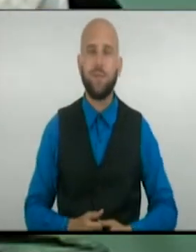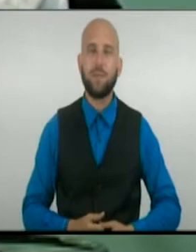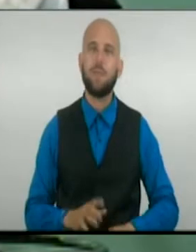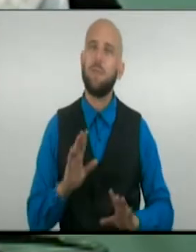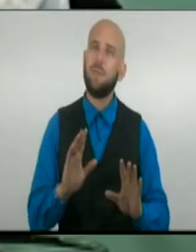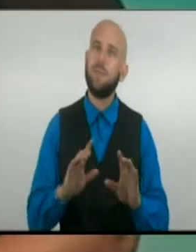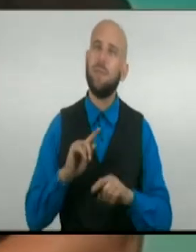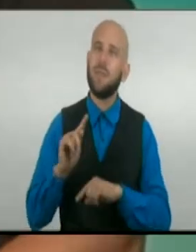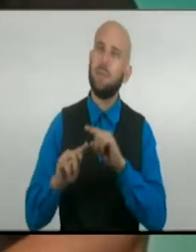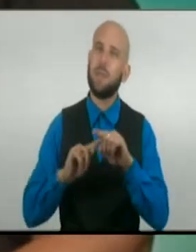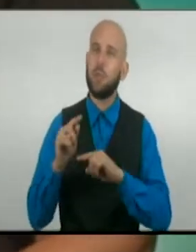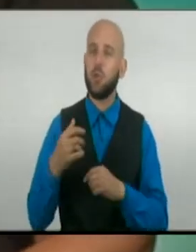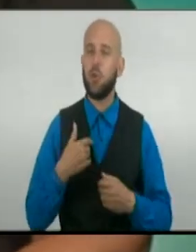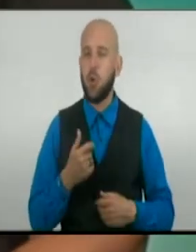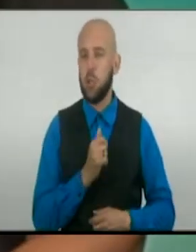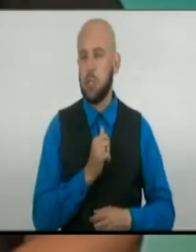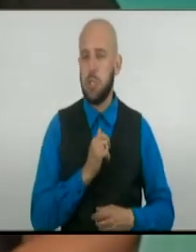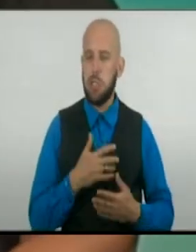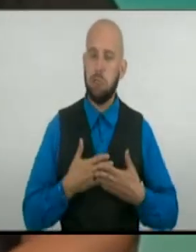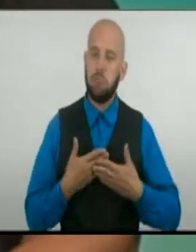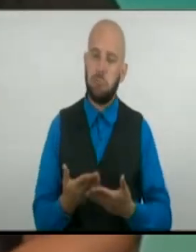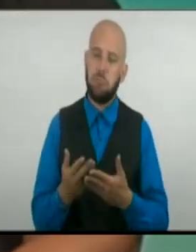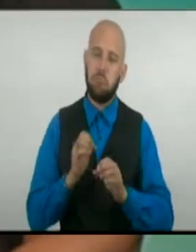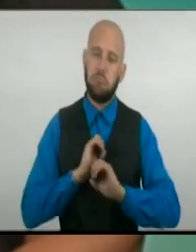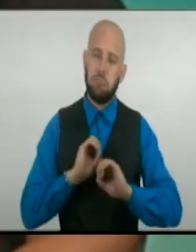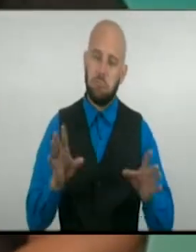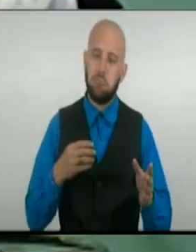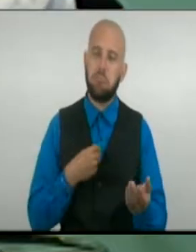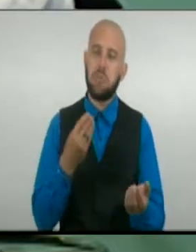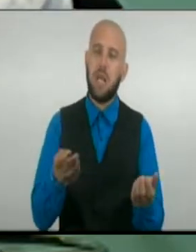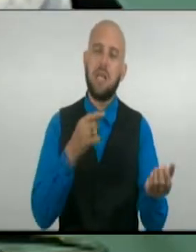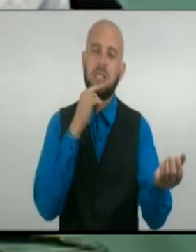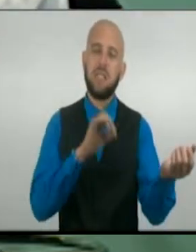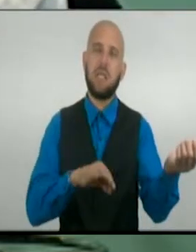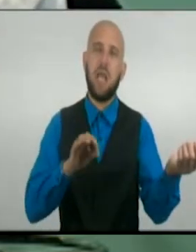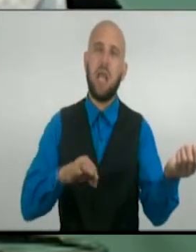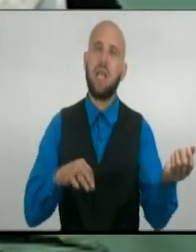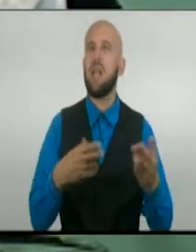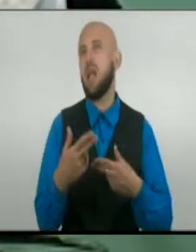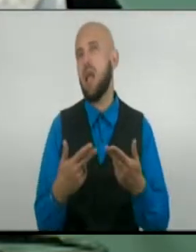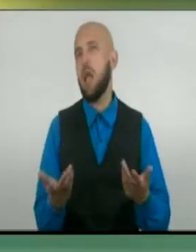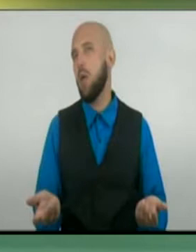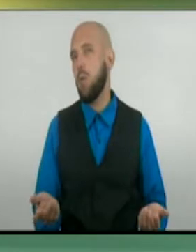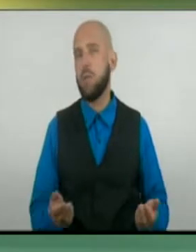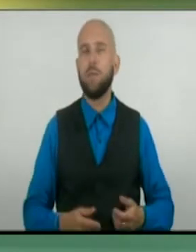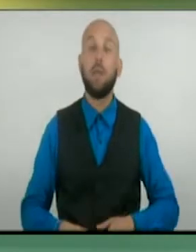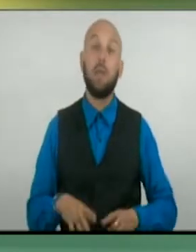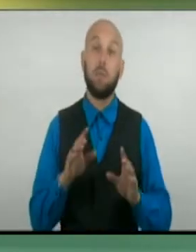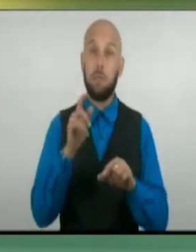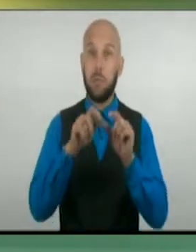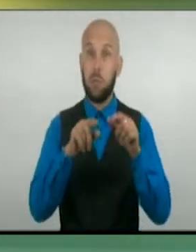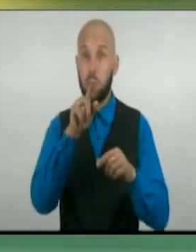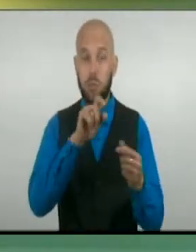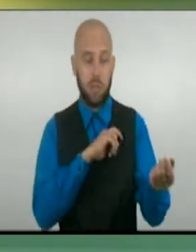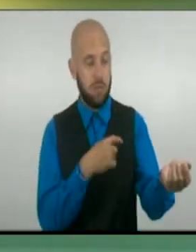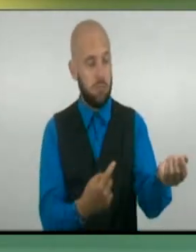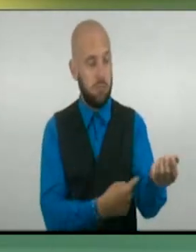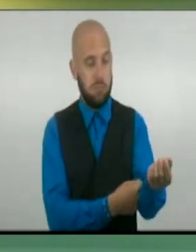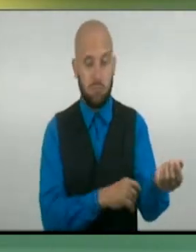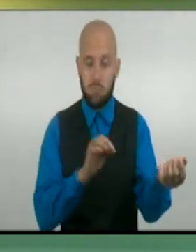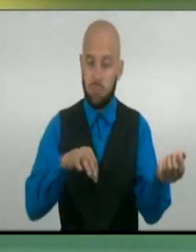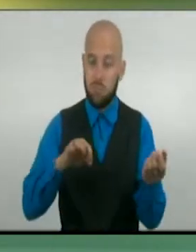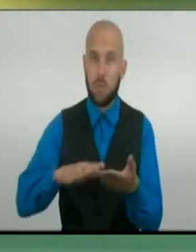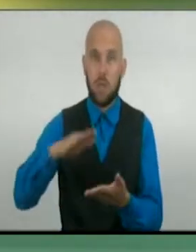persona desea donar sangre qué requisitos debe cumplir si una persona desea donar sangre primeramente